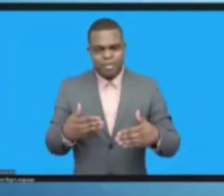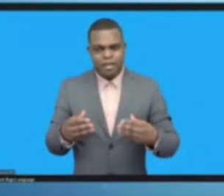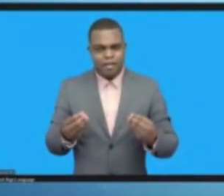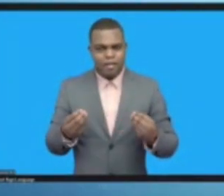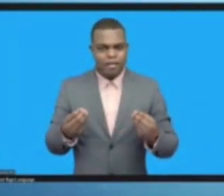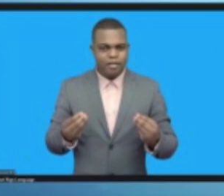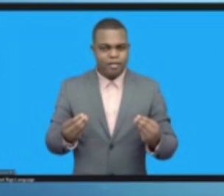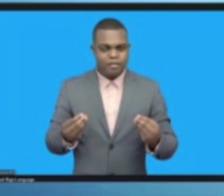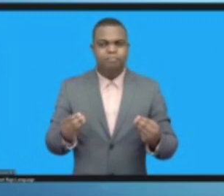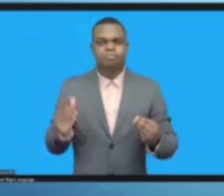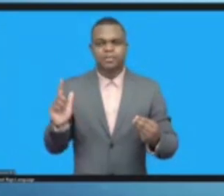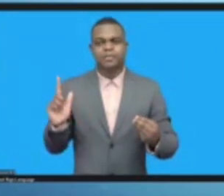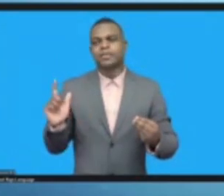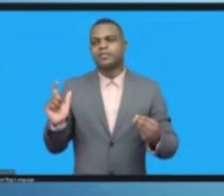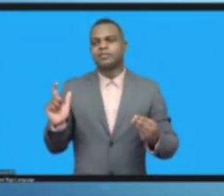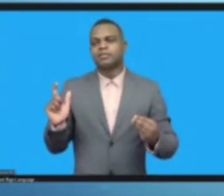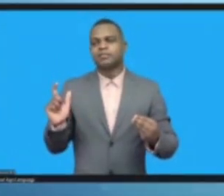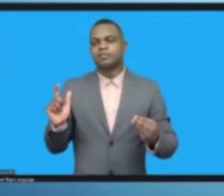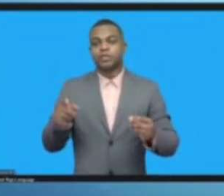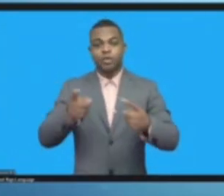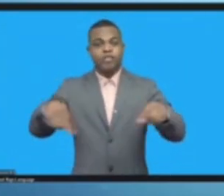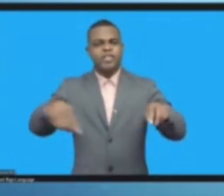tomen asiento